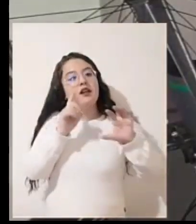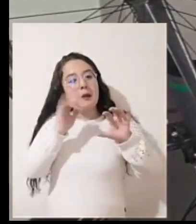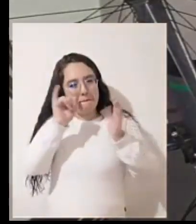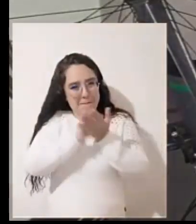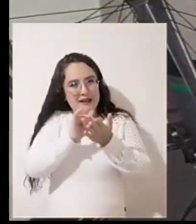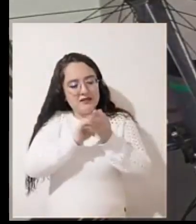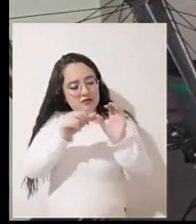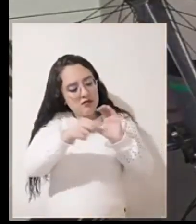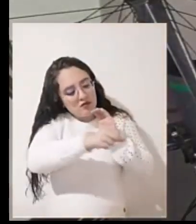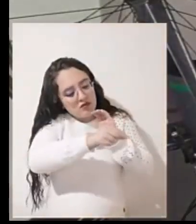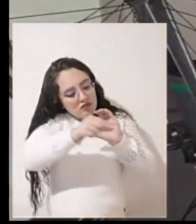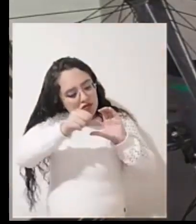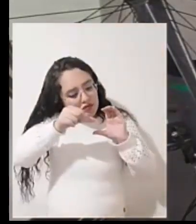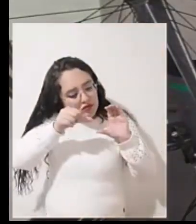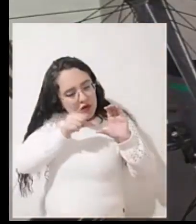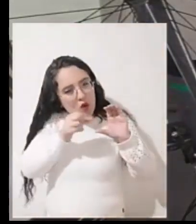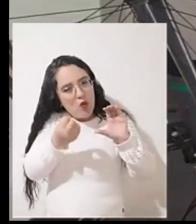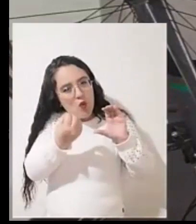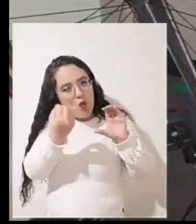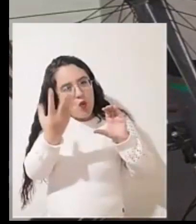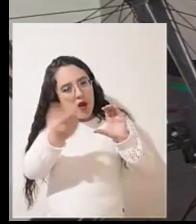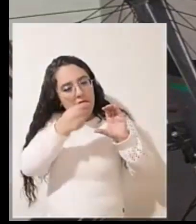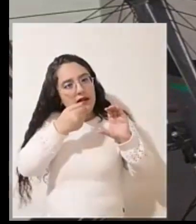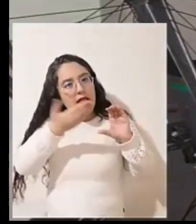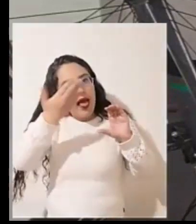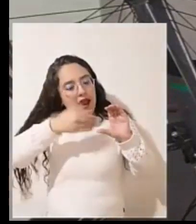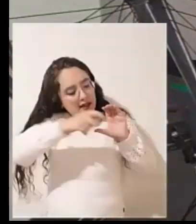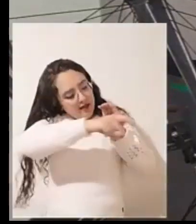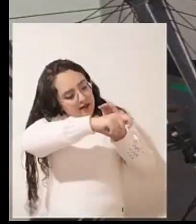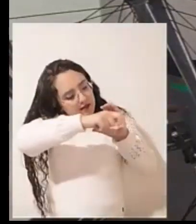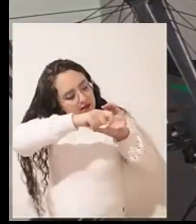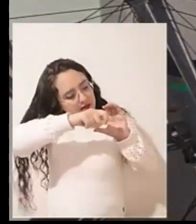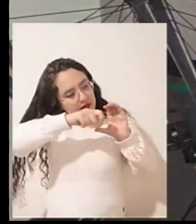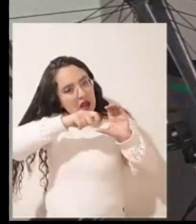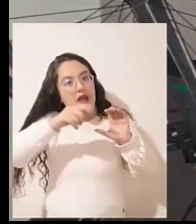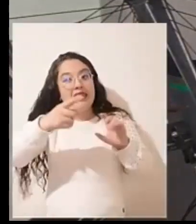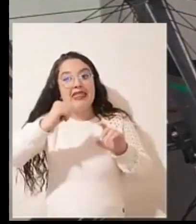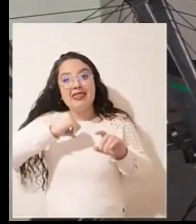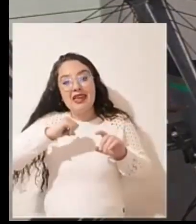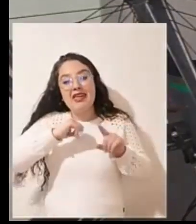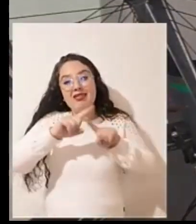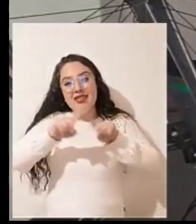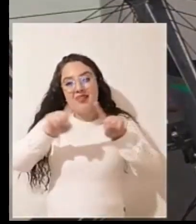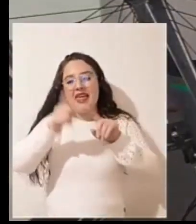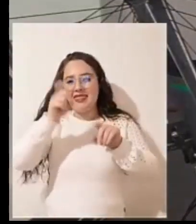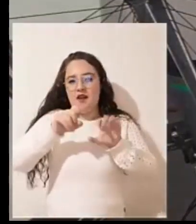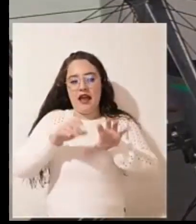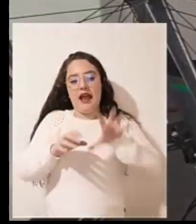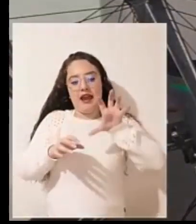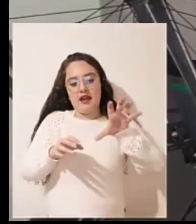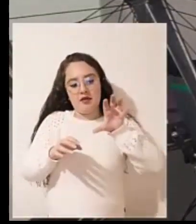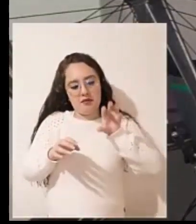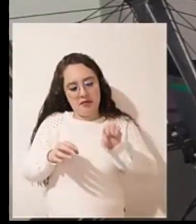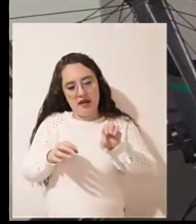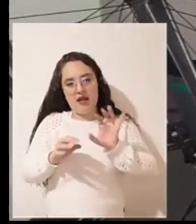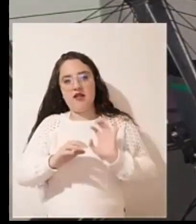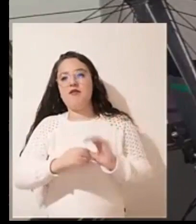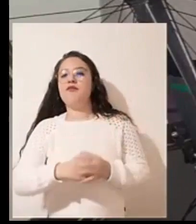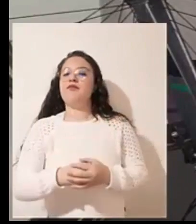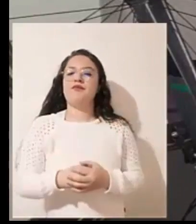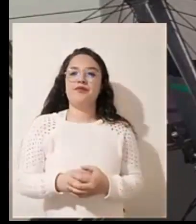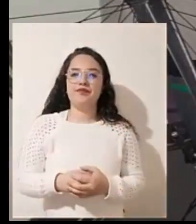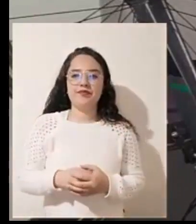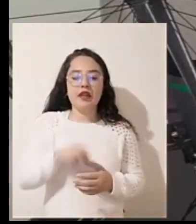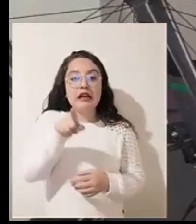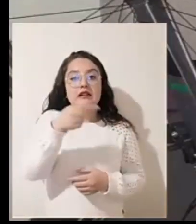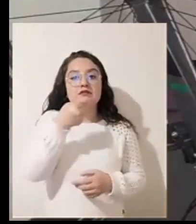hacemos el mismo procedimiento pasando por el centro. Tenemos en cuenta cuál es el piñón, si tiene varios piñones como bicicleta, que tiene 6.